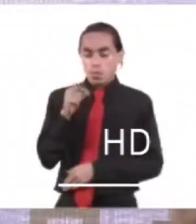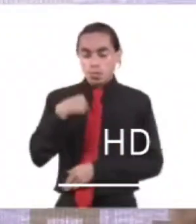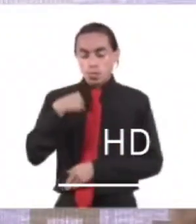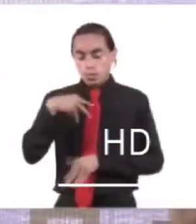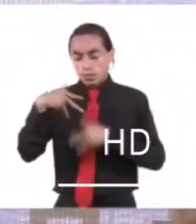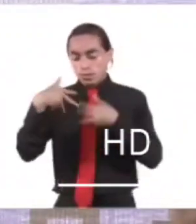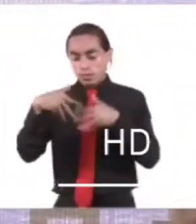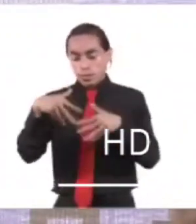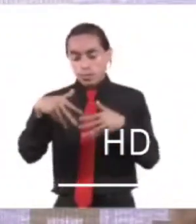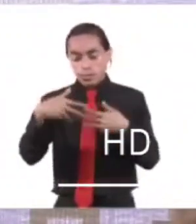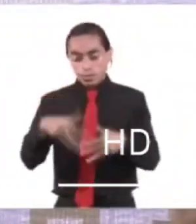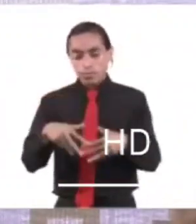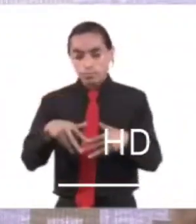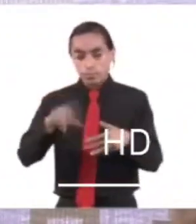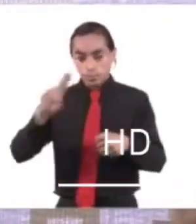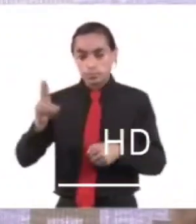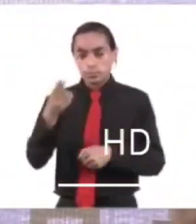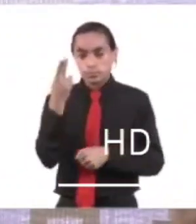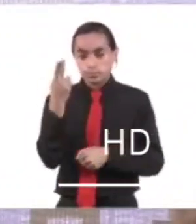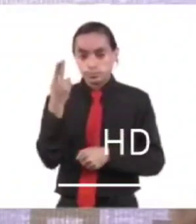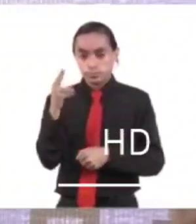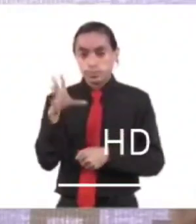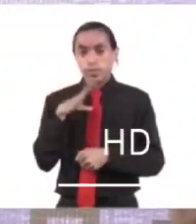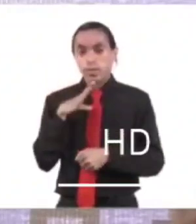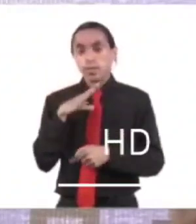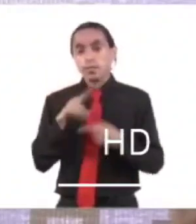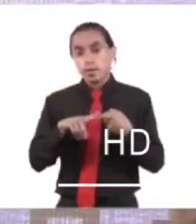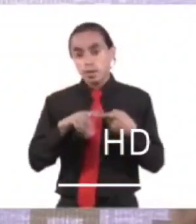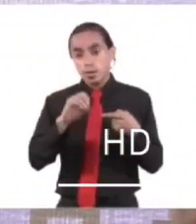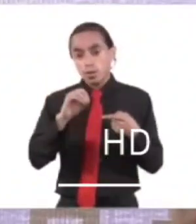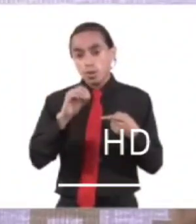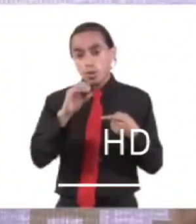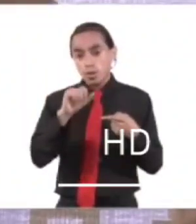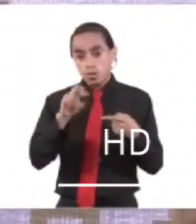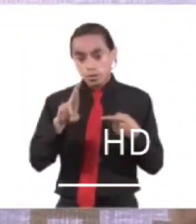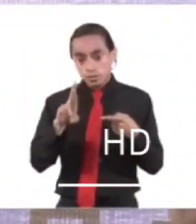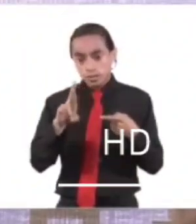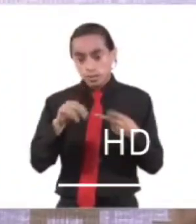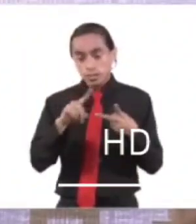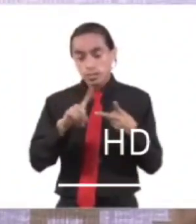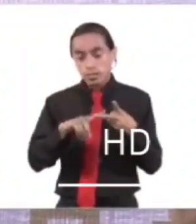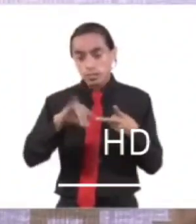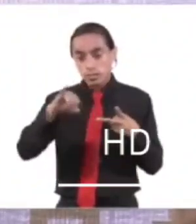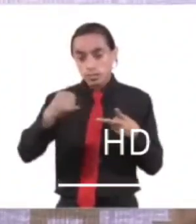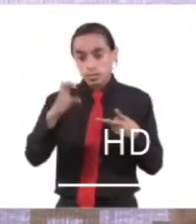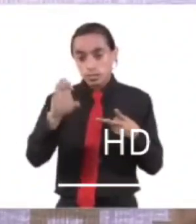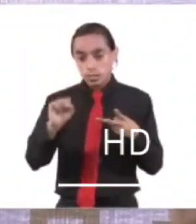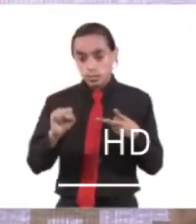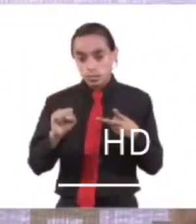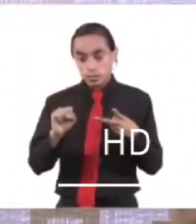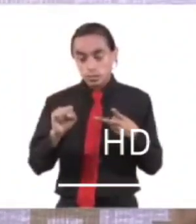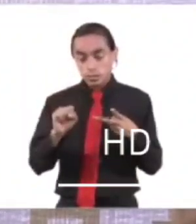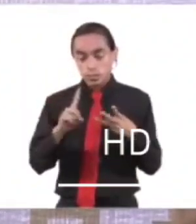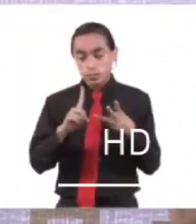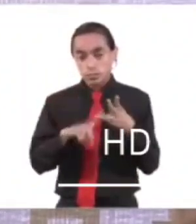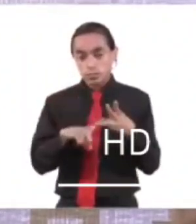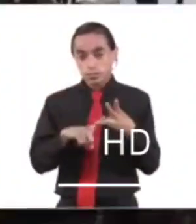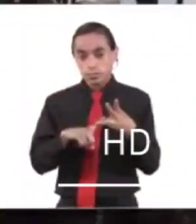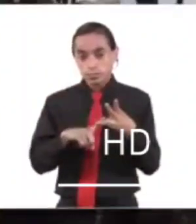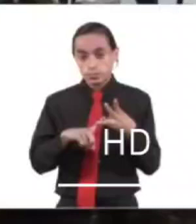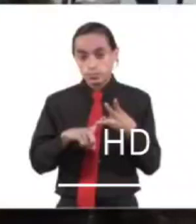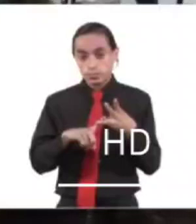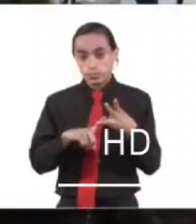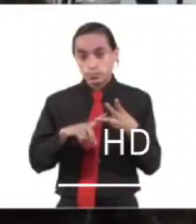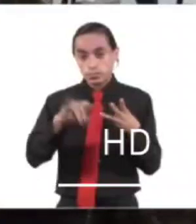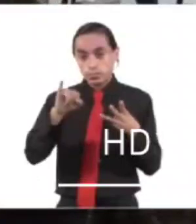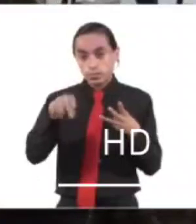universitaria, estudiantil, donde estaba Óscar Moreno en el CEU, Jesús Ramírez, Cuevas,